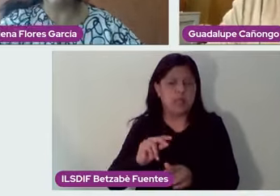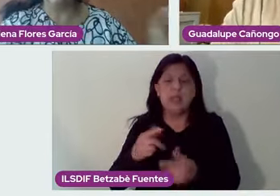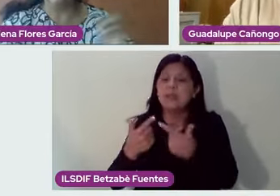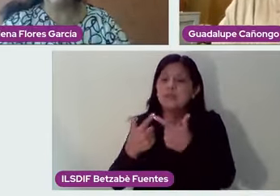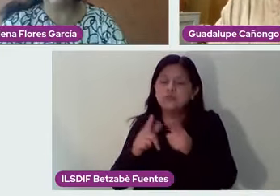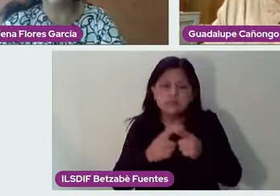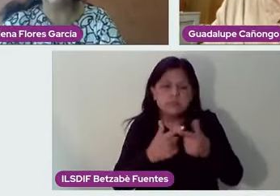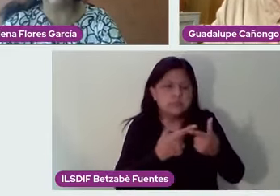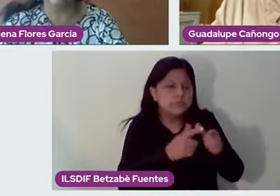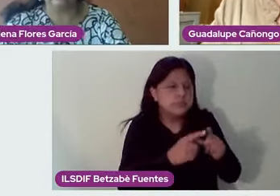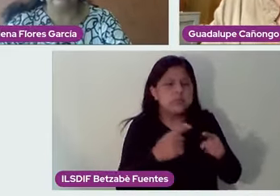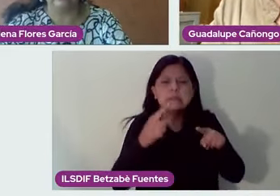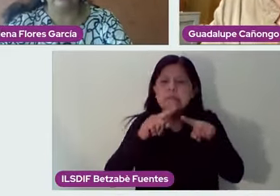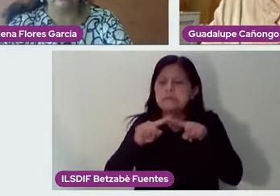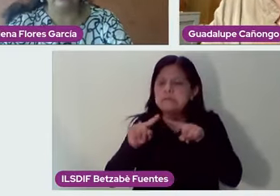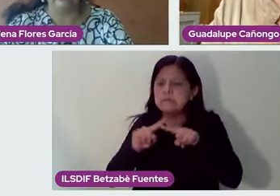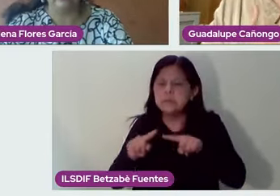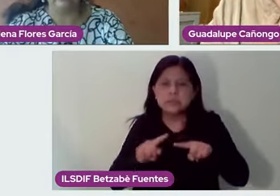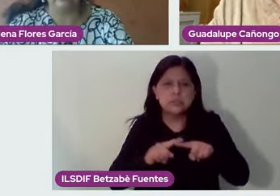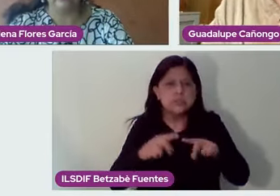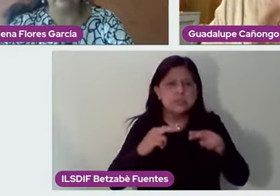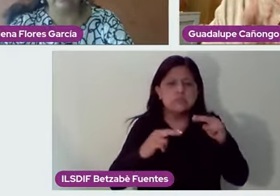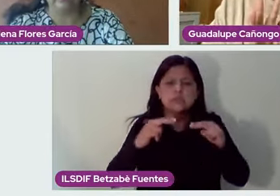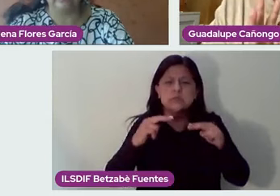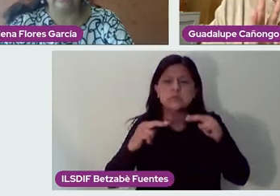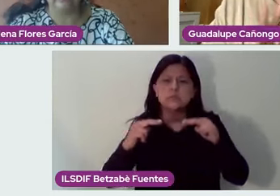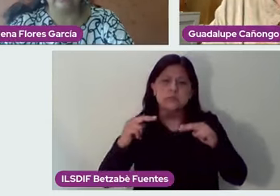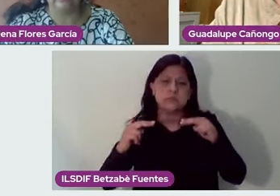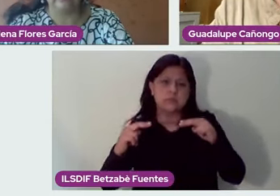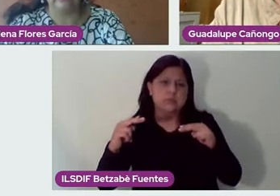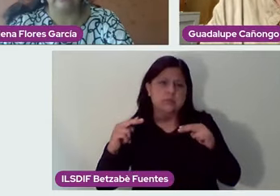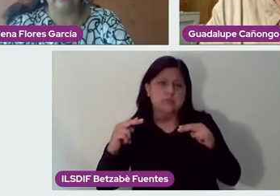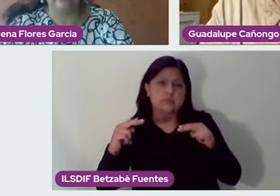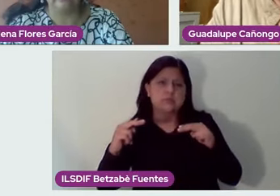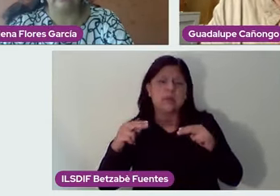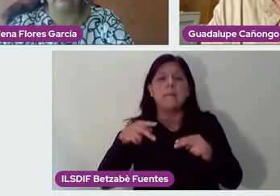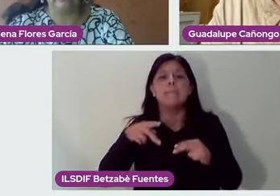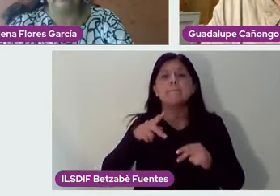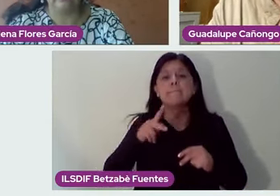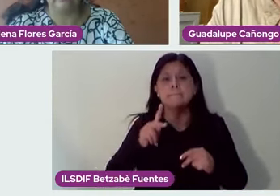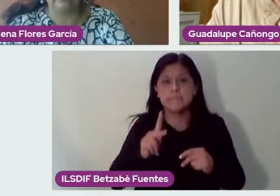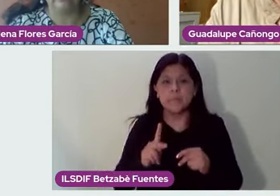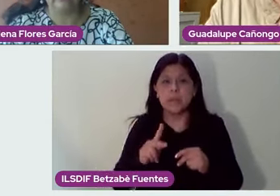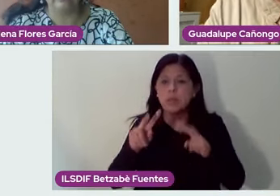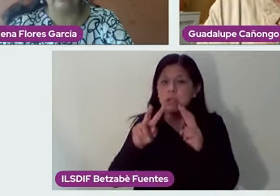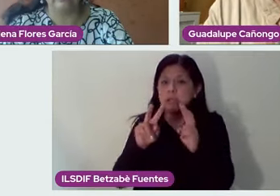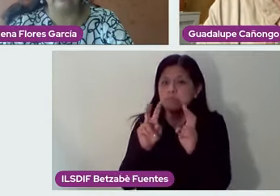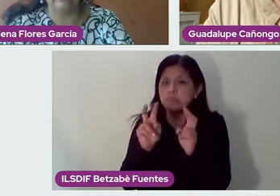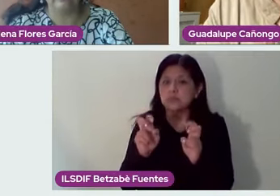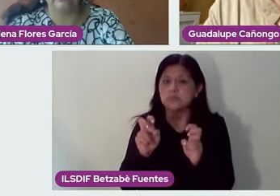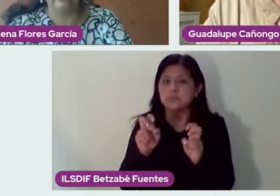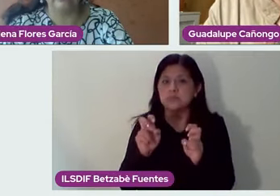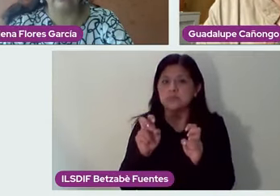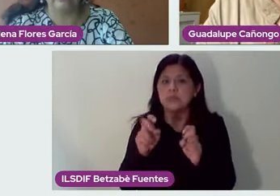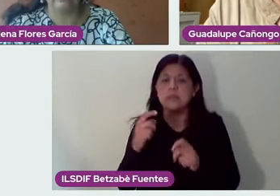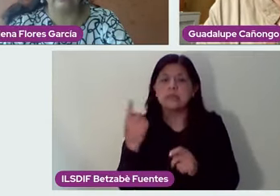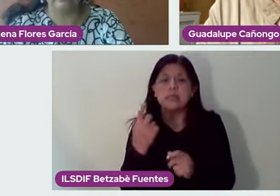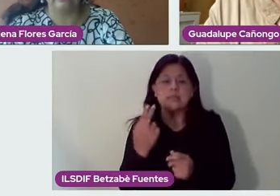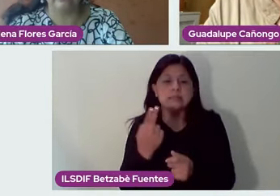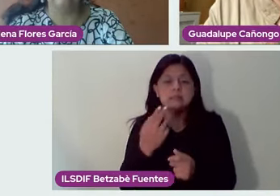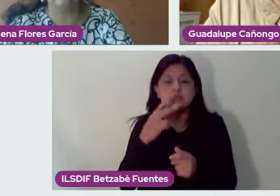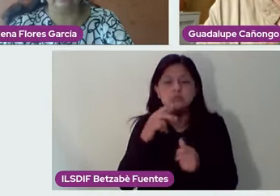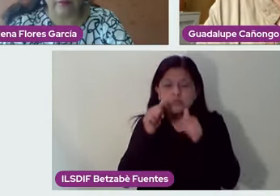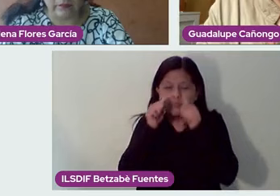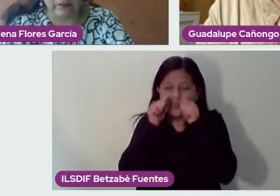distintos niveles, ¿no? De inclusión, pero el tema es evitemos la exclusión,